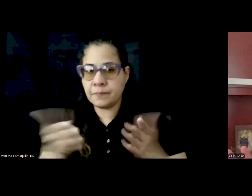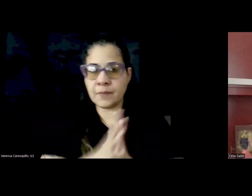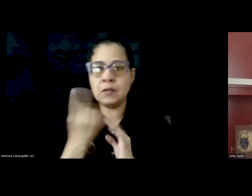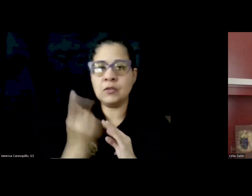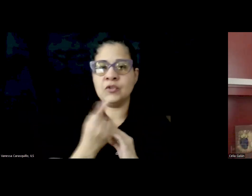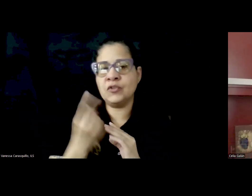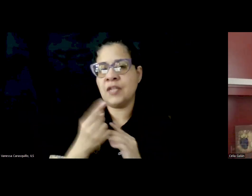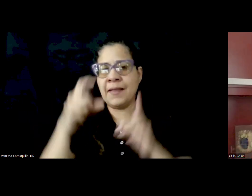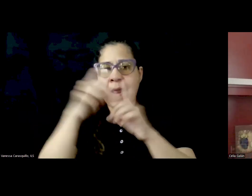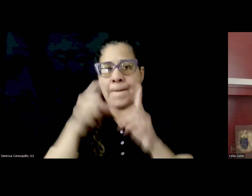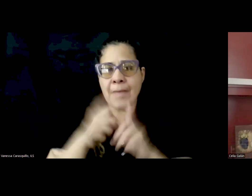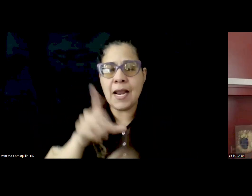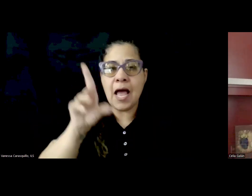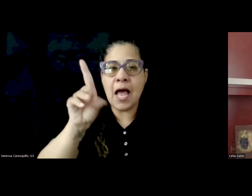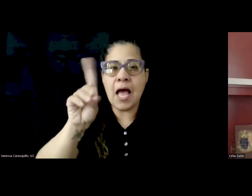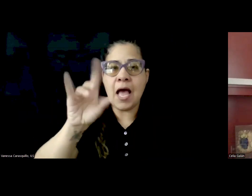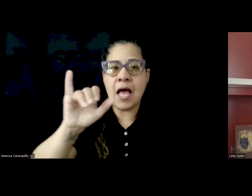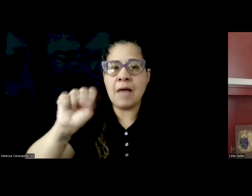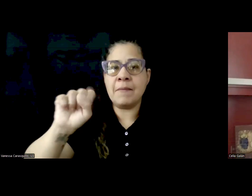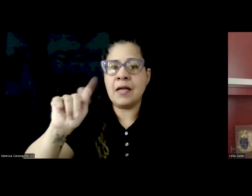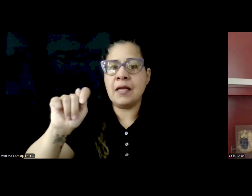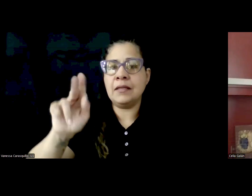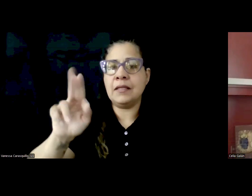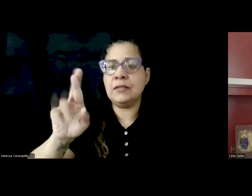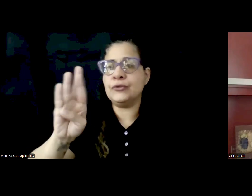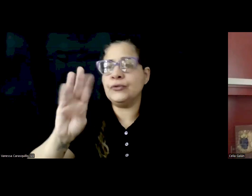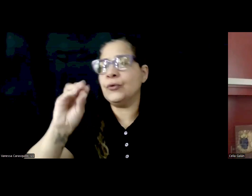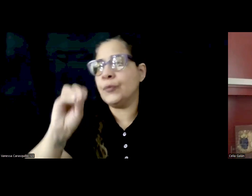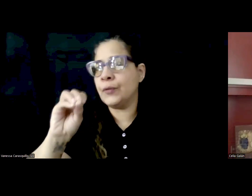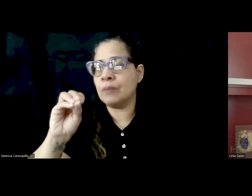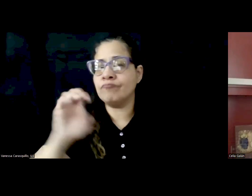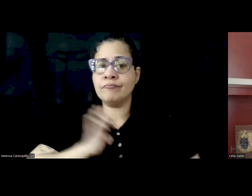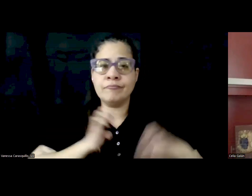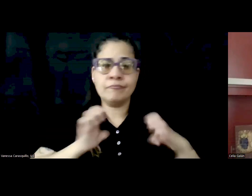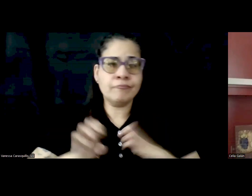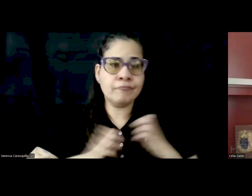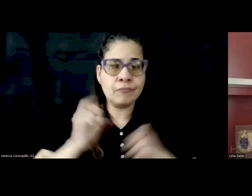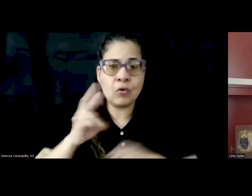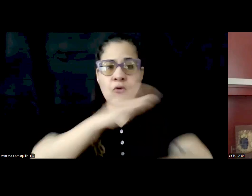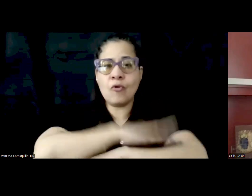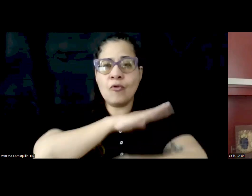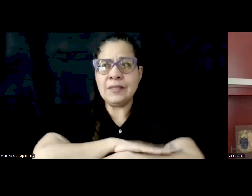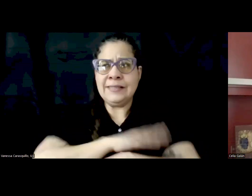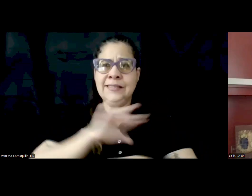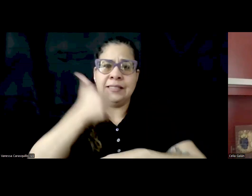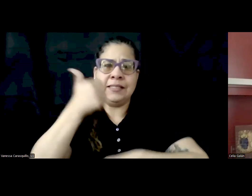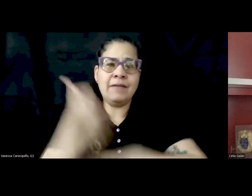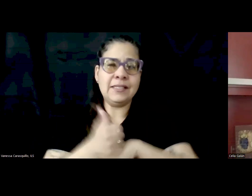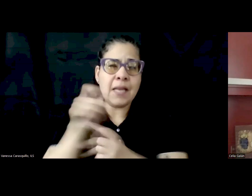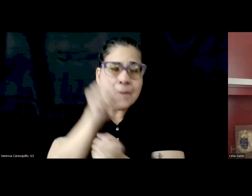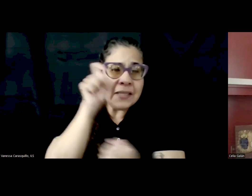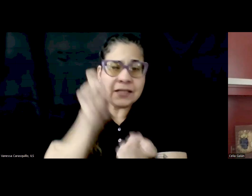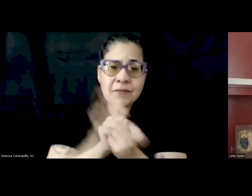disturbio emocional o disturbio de conducta, pues no podemos establecer como específicamente cuál es el trabajo que